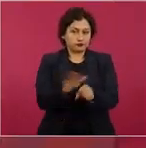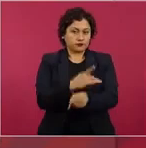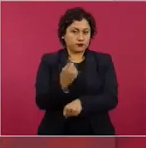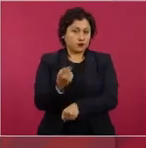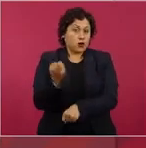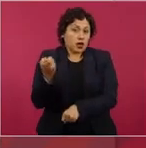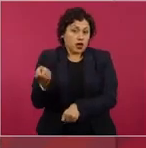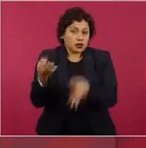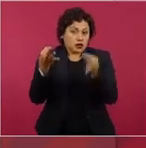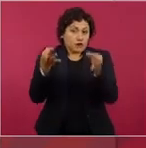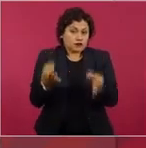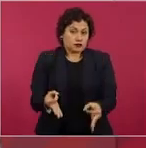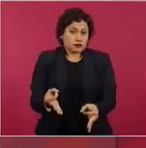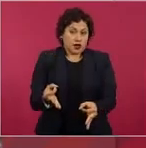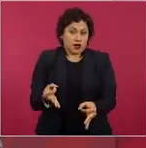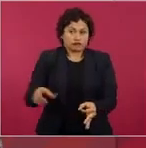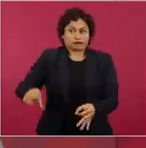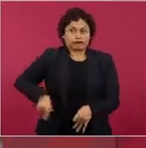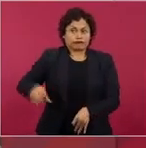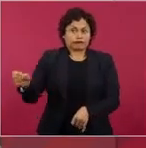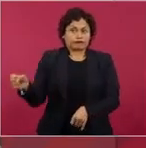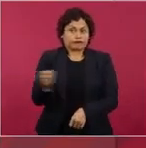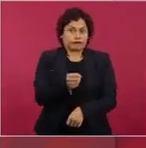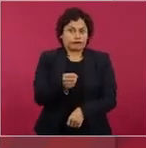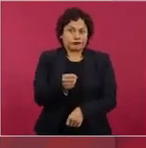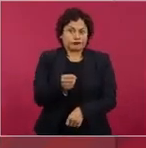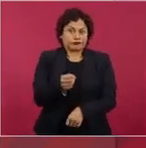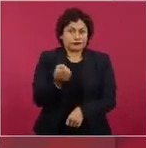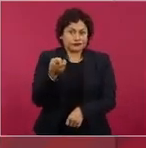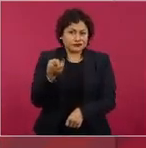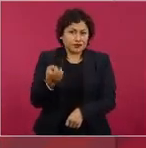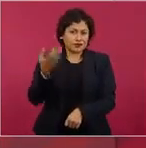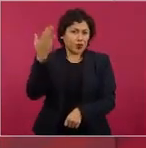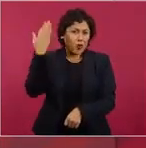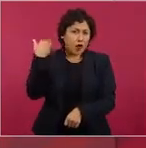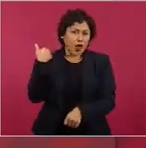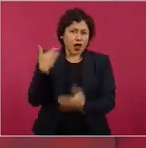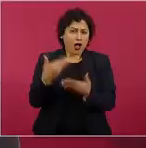el oficial. Eso ya no hay, no existe.